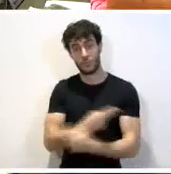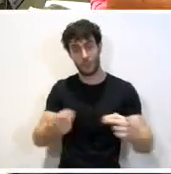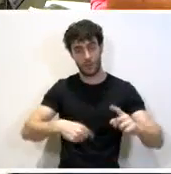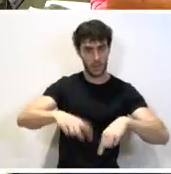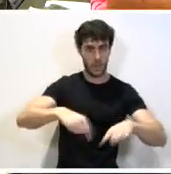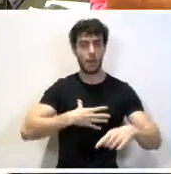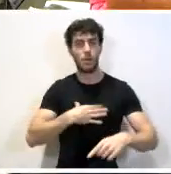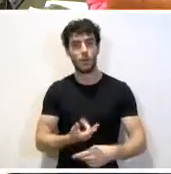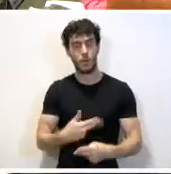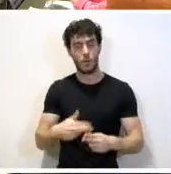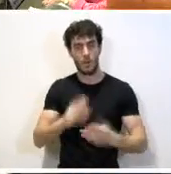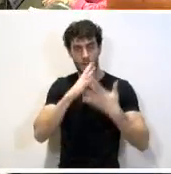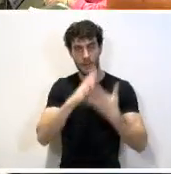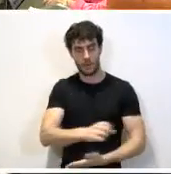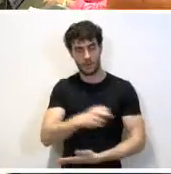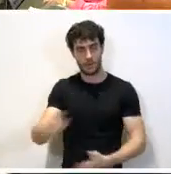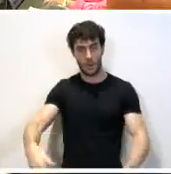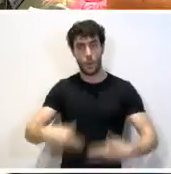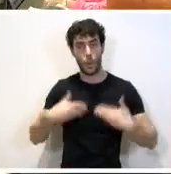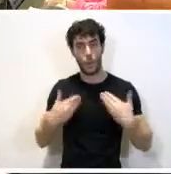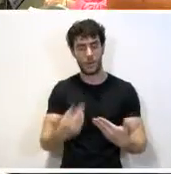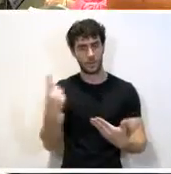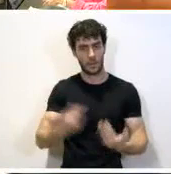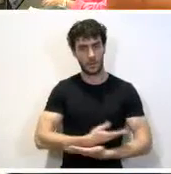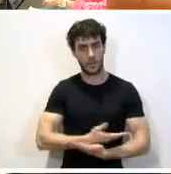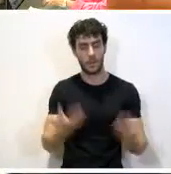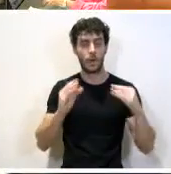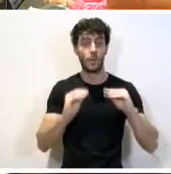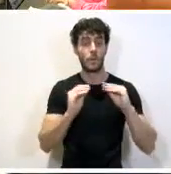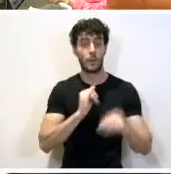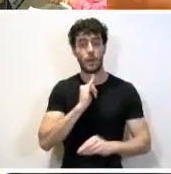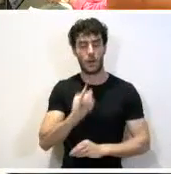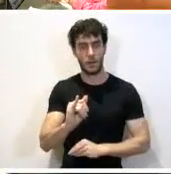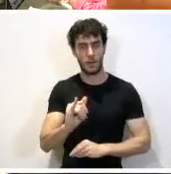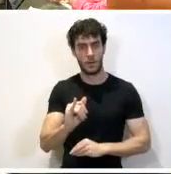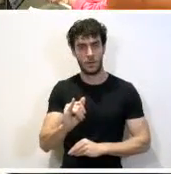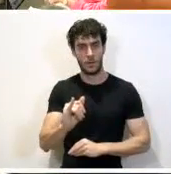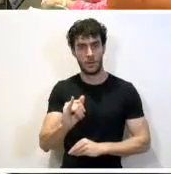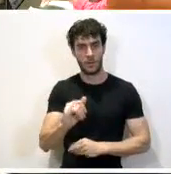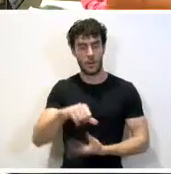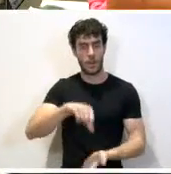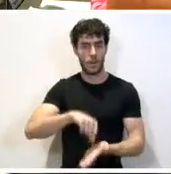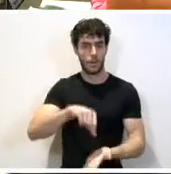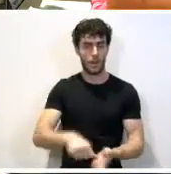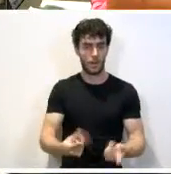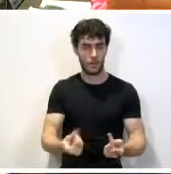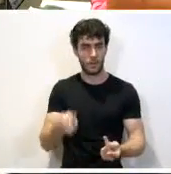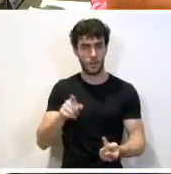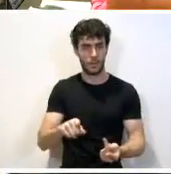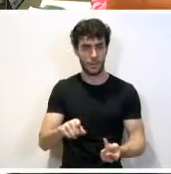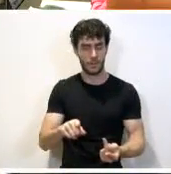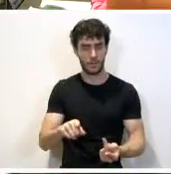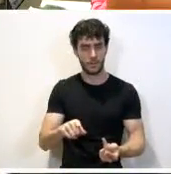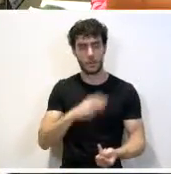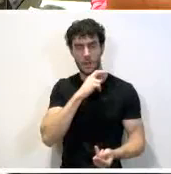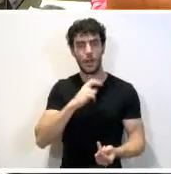llevando en estos momentos llevan a que solo haya oferta formativa en la capital o, en todo caso, igual